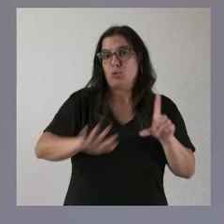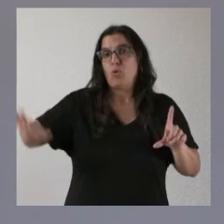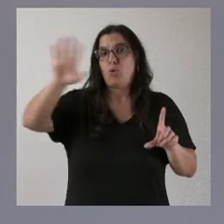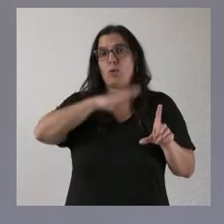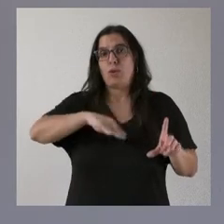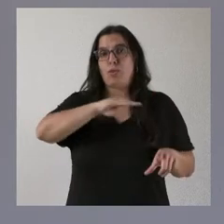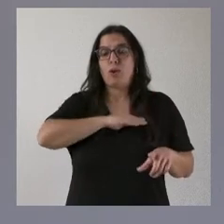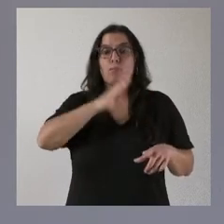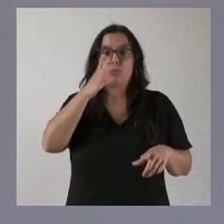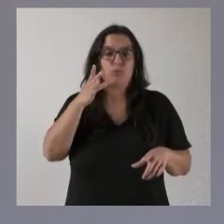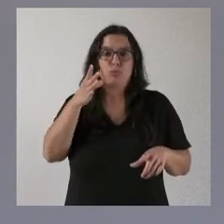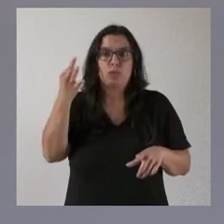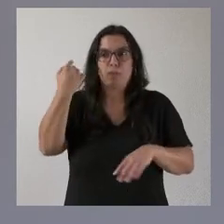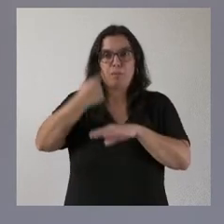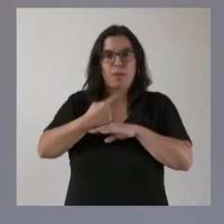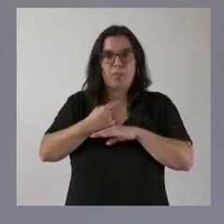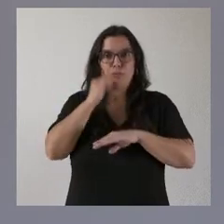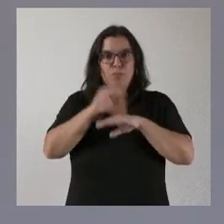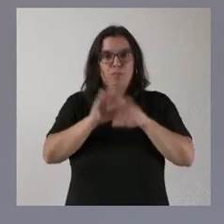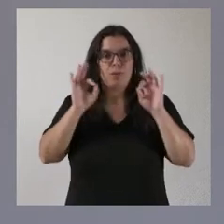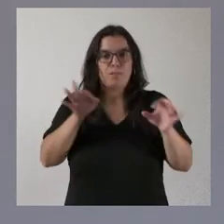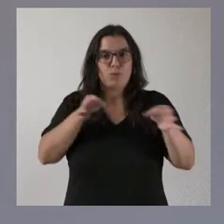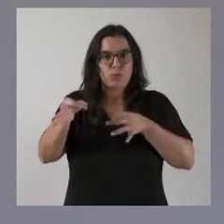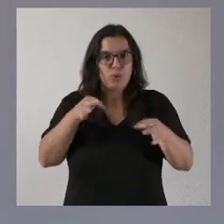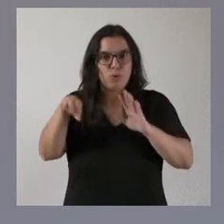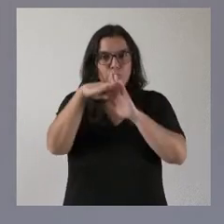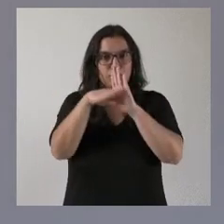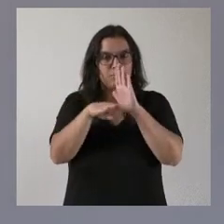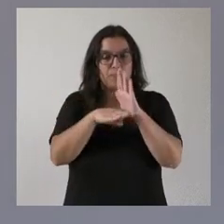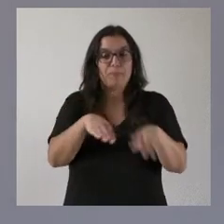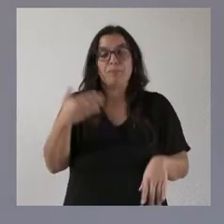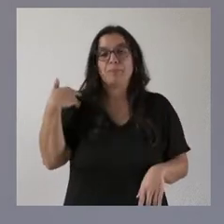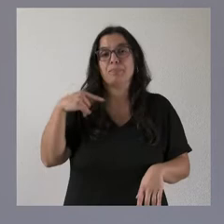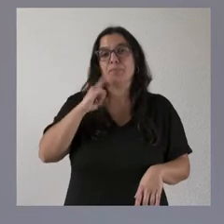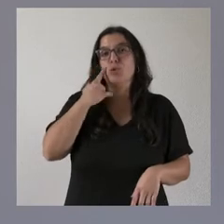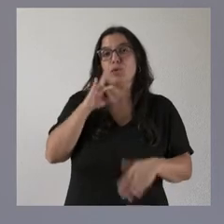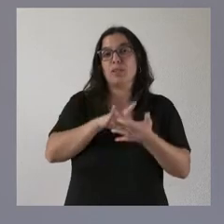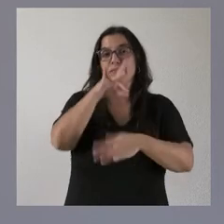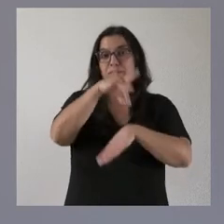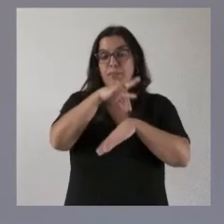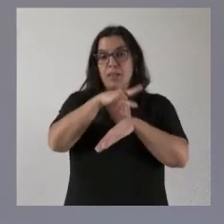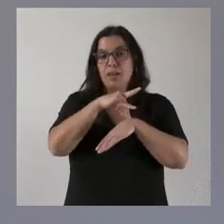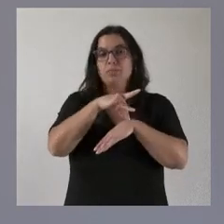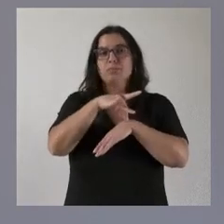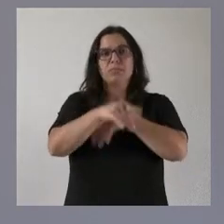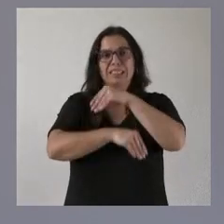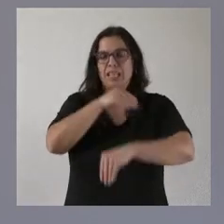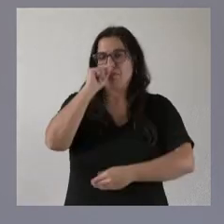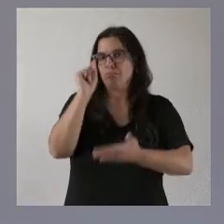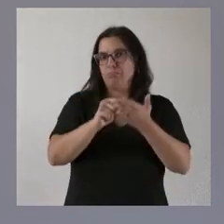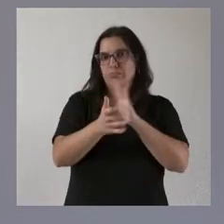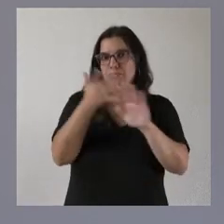ese sentido nos tenemos que mover dentro de los protocolos cuando se detectó la enfermedad se actuó con rapidez